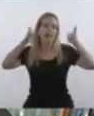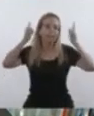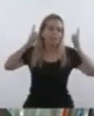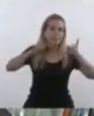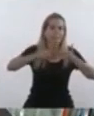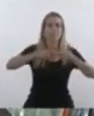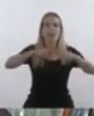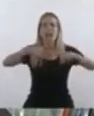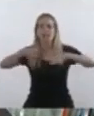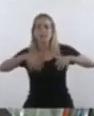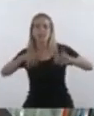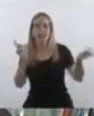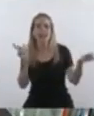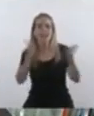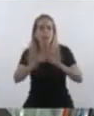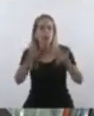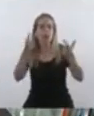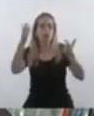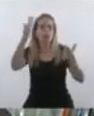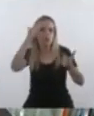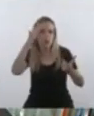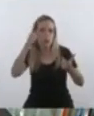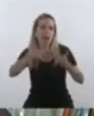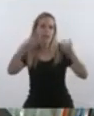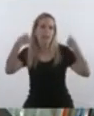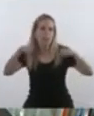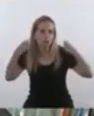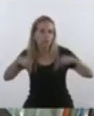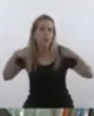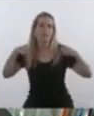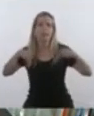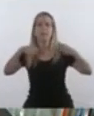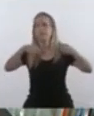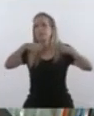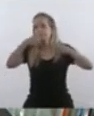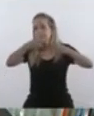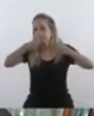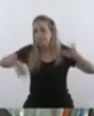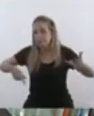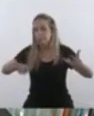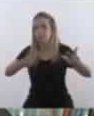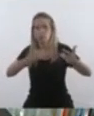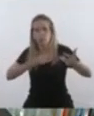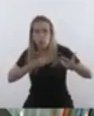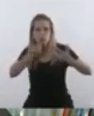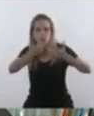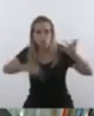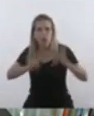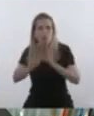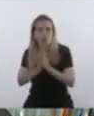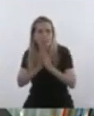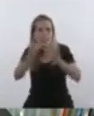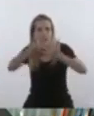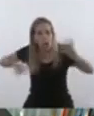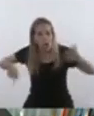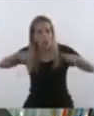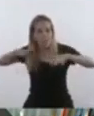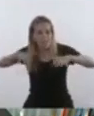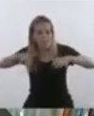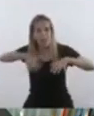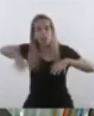recreativas, sociales, culturales, deportivas y religiosas que se hagan en lugares